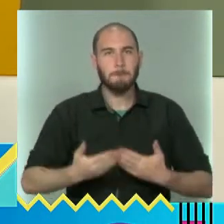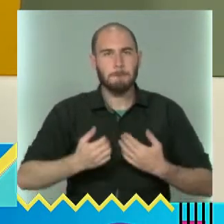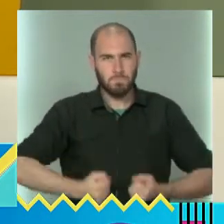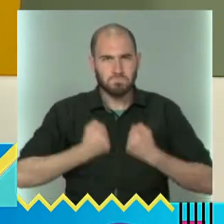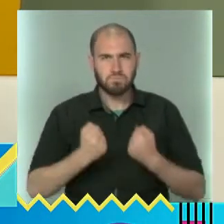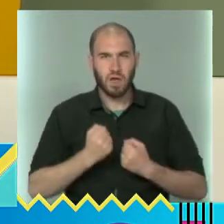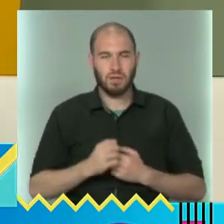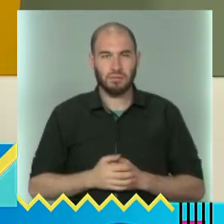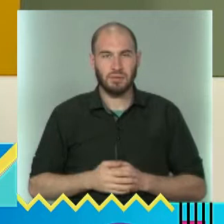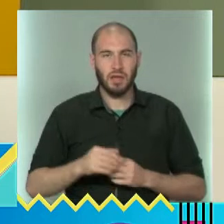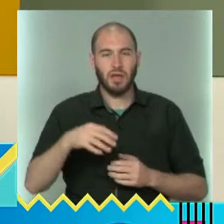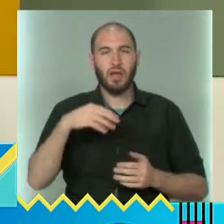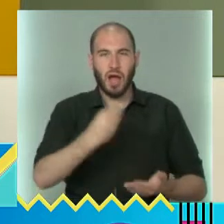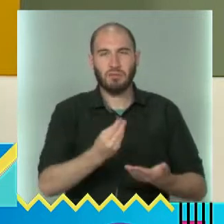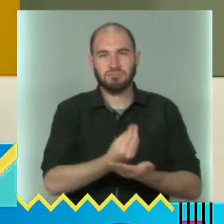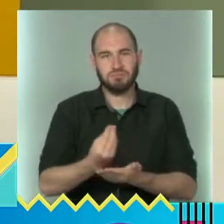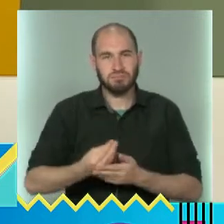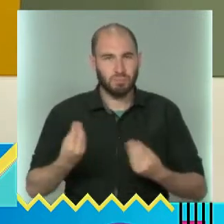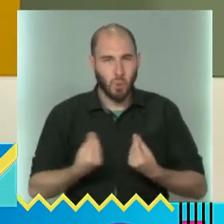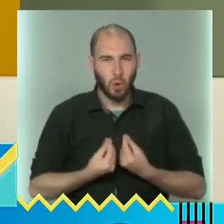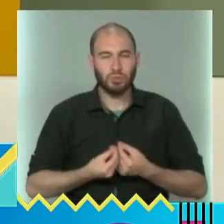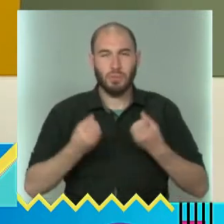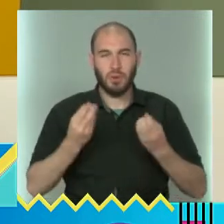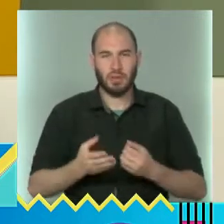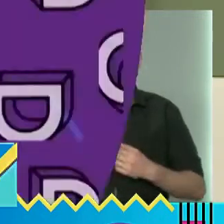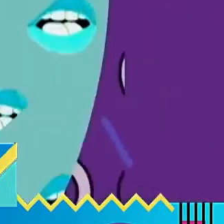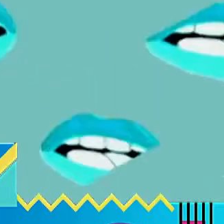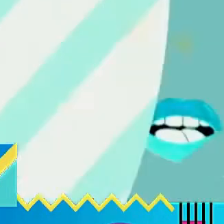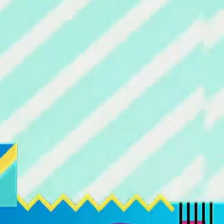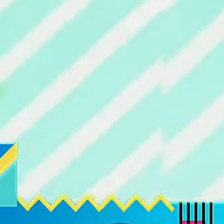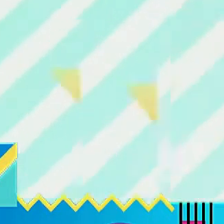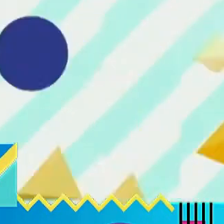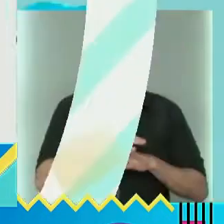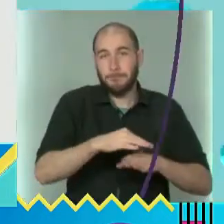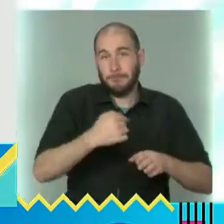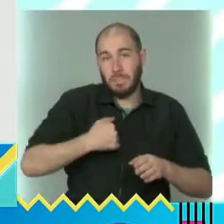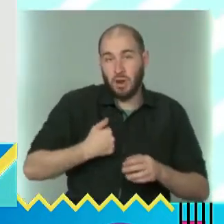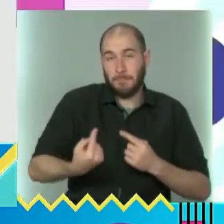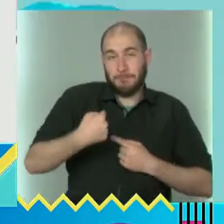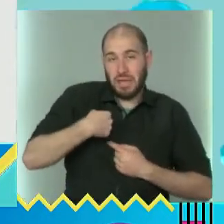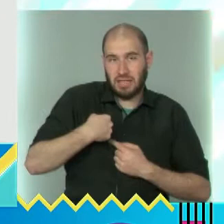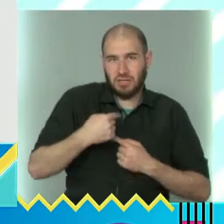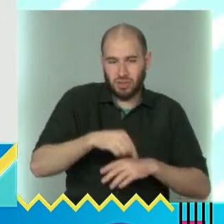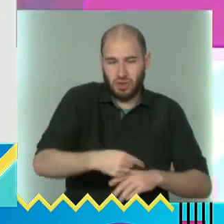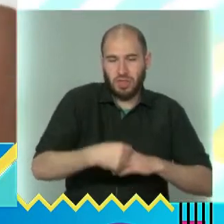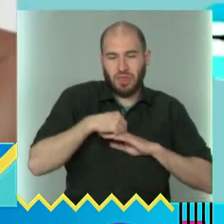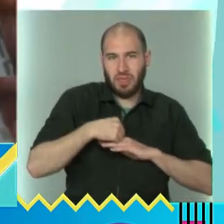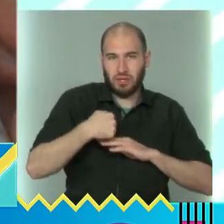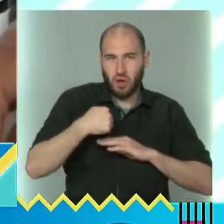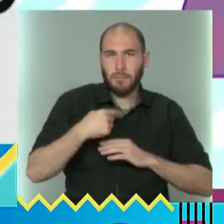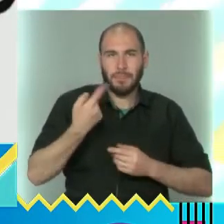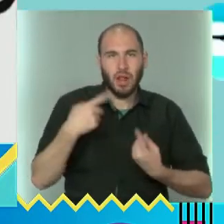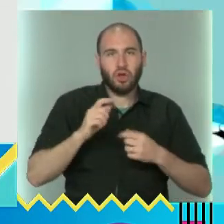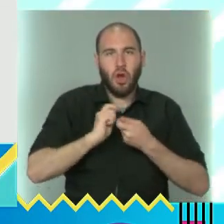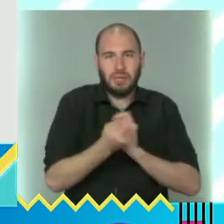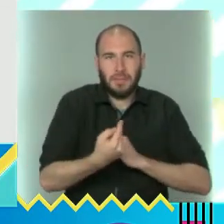teniendo y está ocupando los lugares que está ocupando. Porque yo hago coaching primero conmigo, de alguna manera, no me coacheo, pero si yo empiezo el proceso de